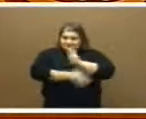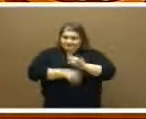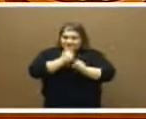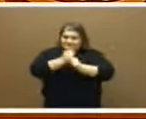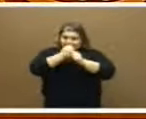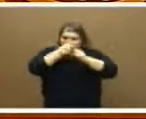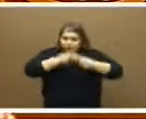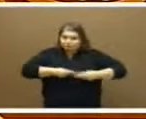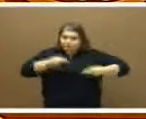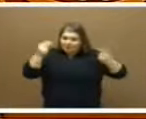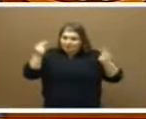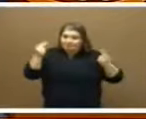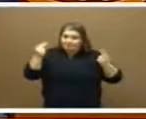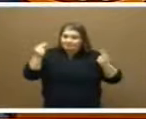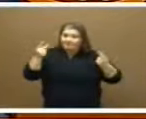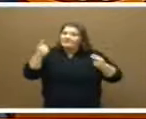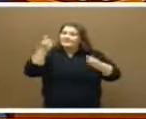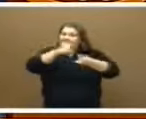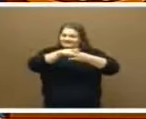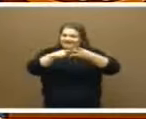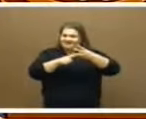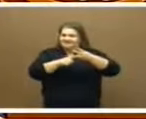estas empleadas públicas tengan